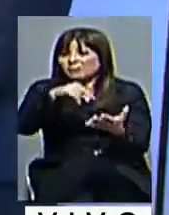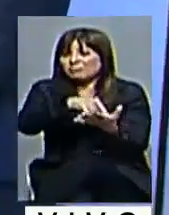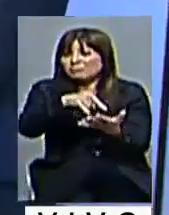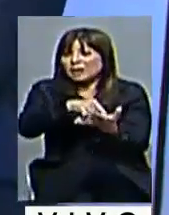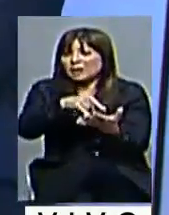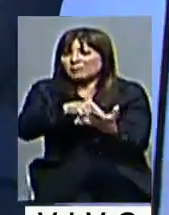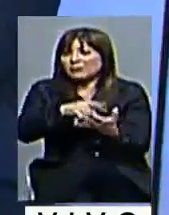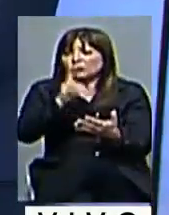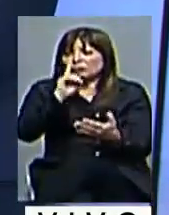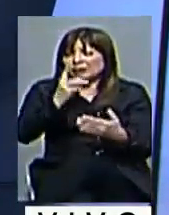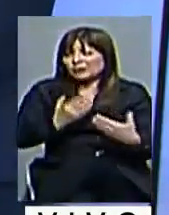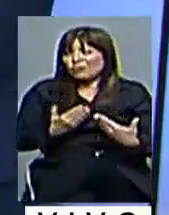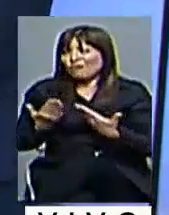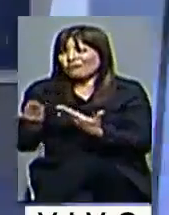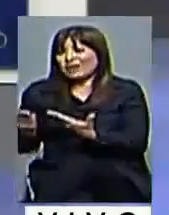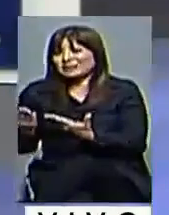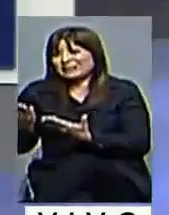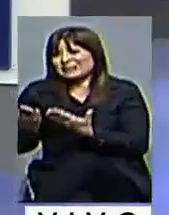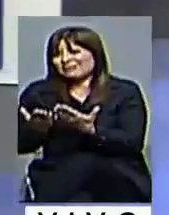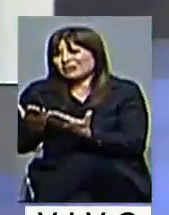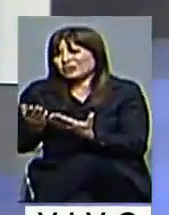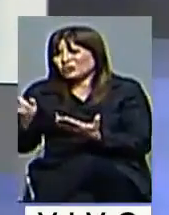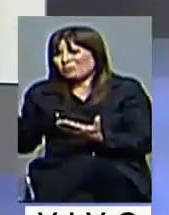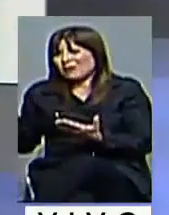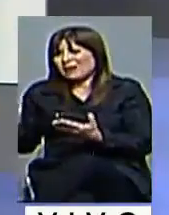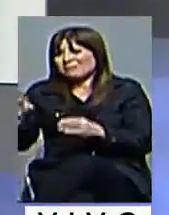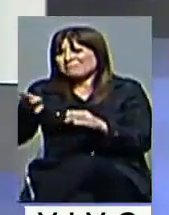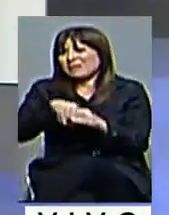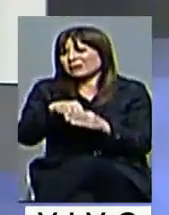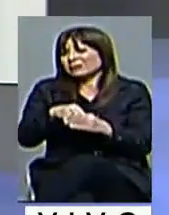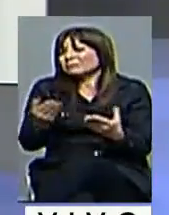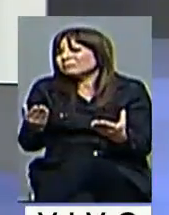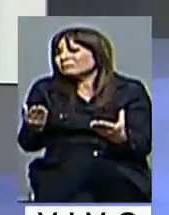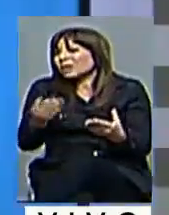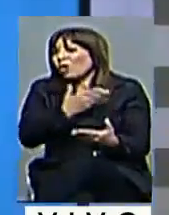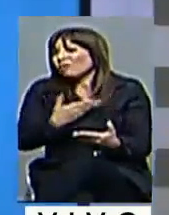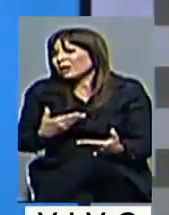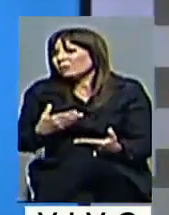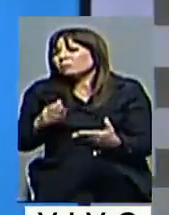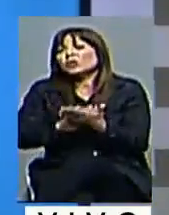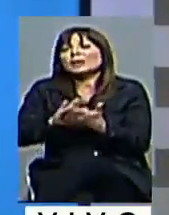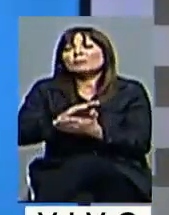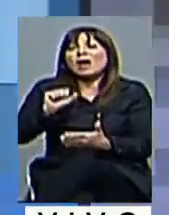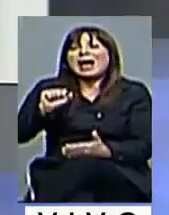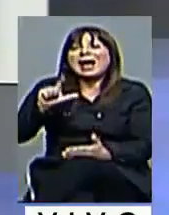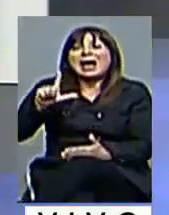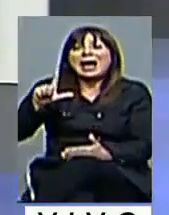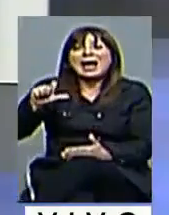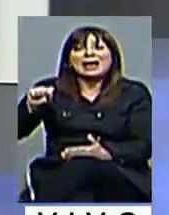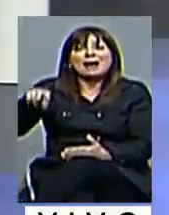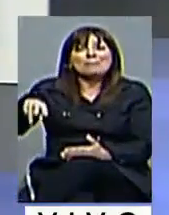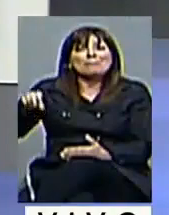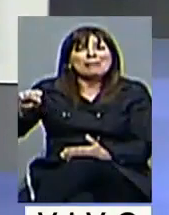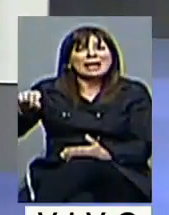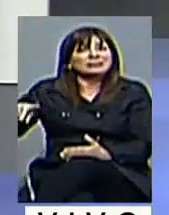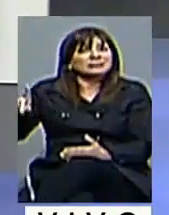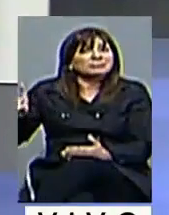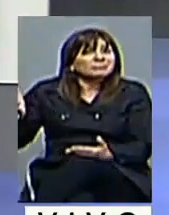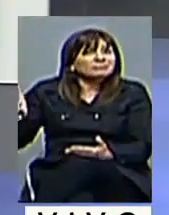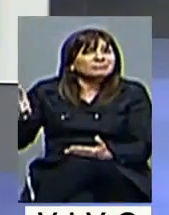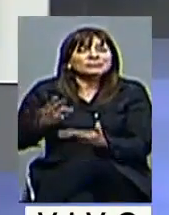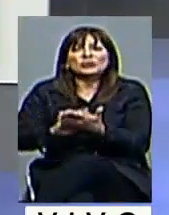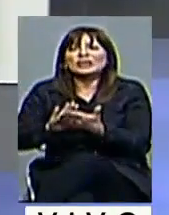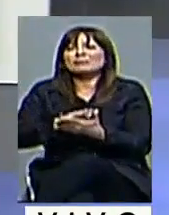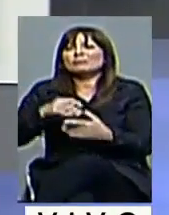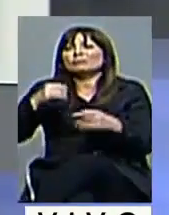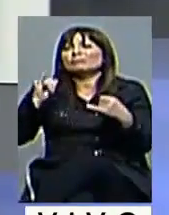para ser parte del gobierno, ¿no? ¿Quién? A Lamán, por ejemplo. Ah, claro. Entonces, tú tienes ahí, y sobre todo pensando en cuando hablaba de